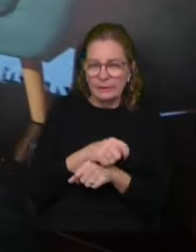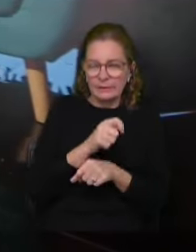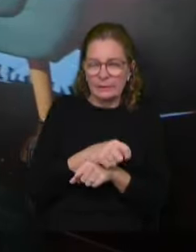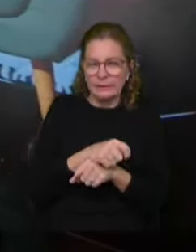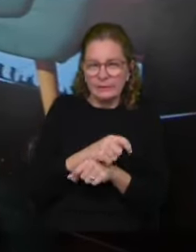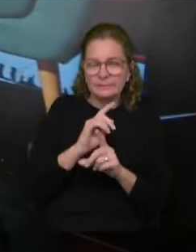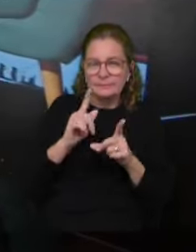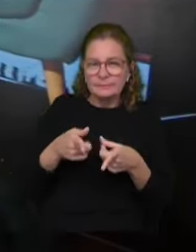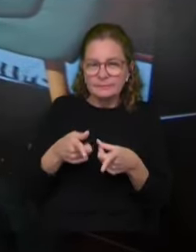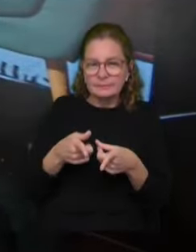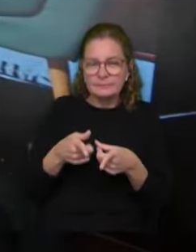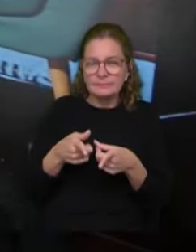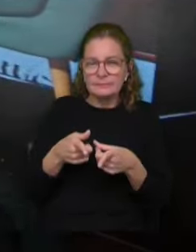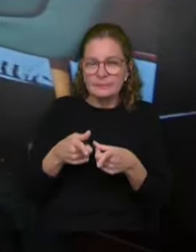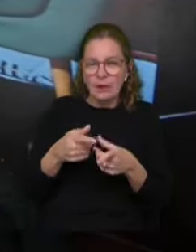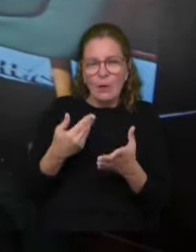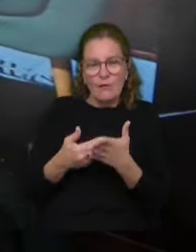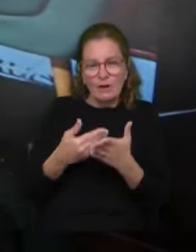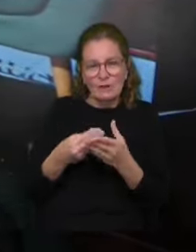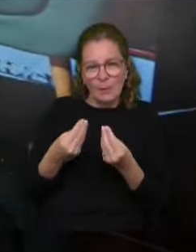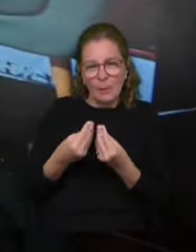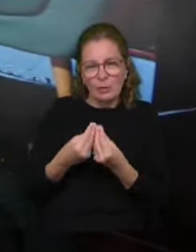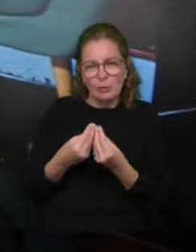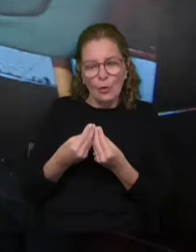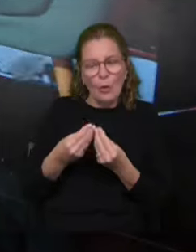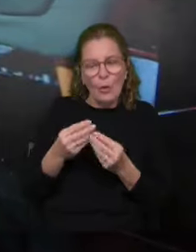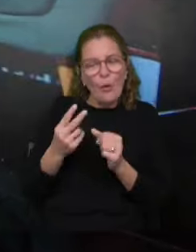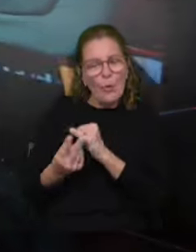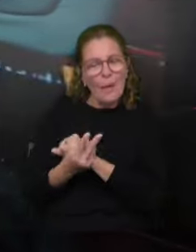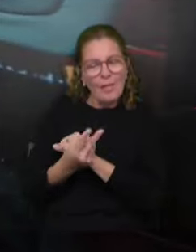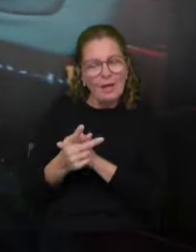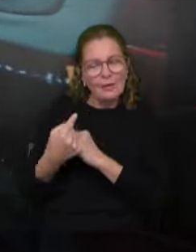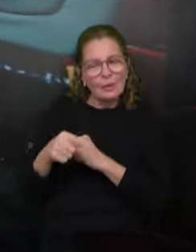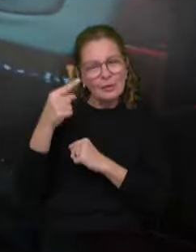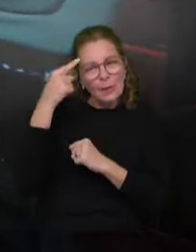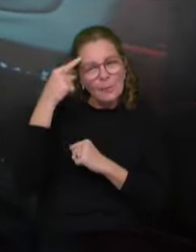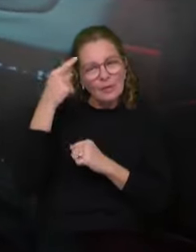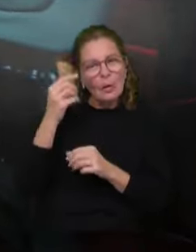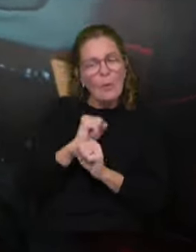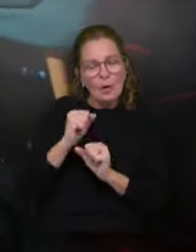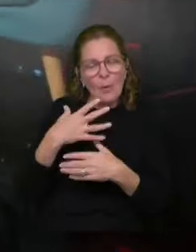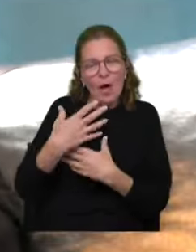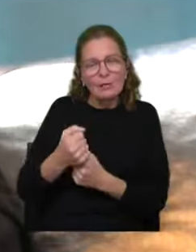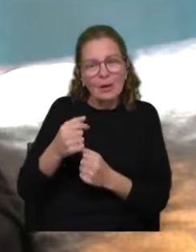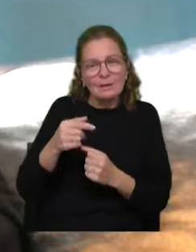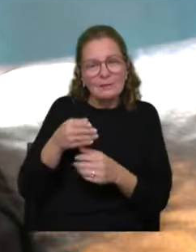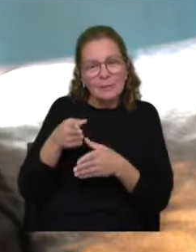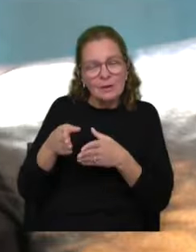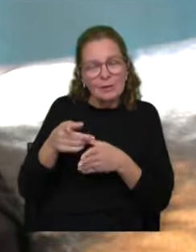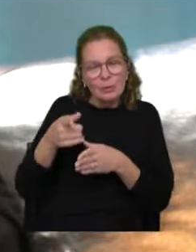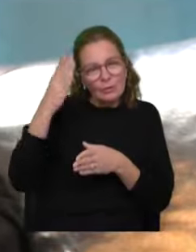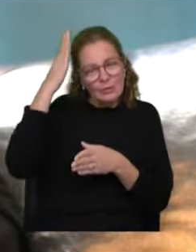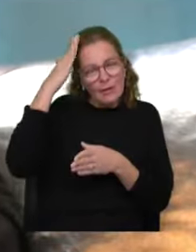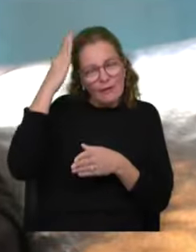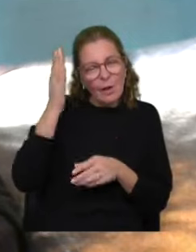y estamos al debe, muy debe, con la reparación. Entonces pienso que desde el arte podemos ayudar desde ese caminito, bueno, tú lo sabes